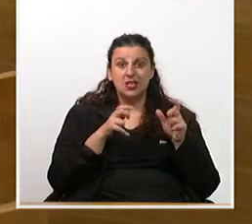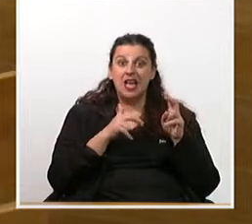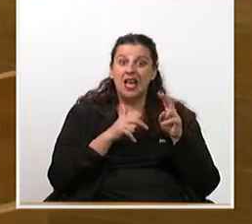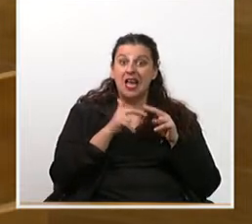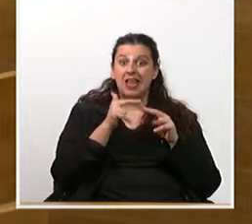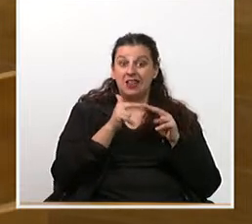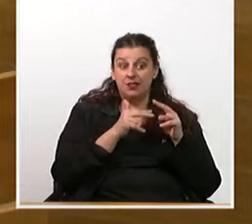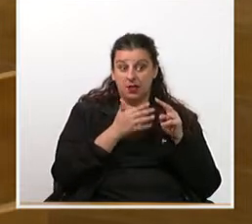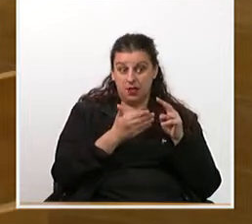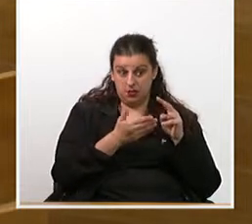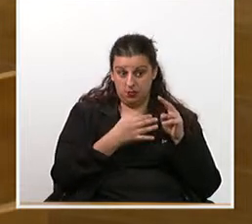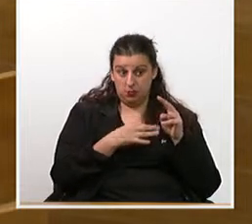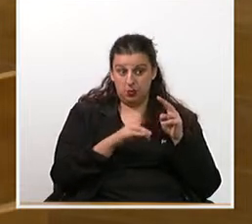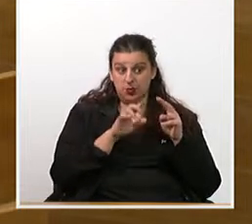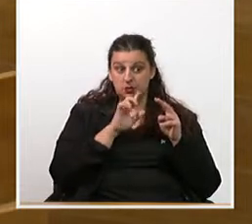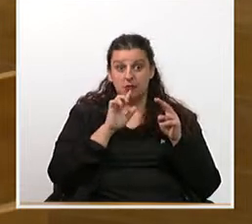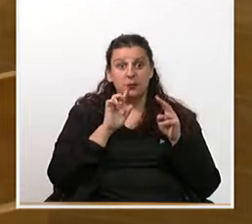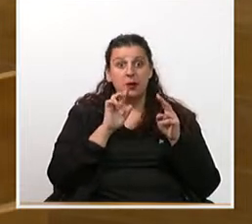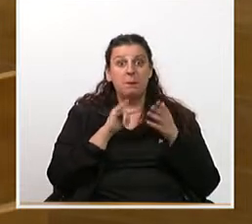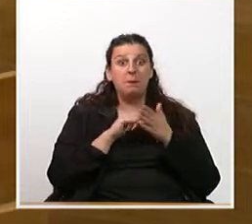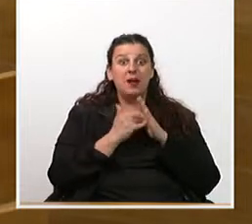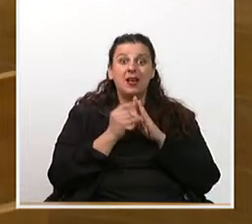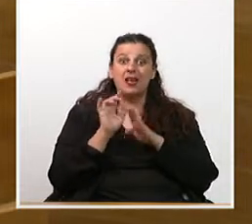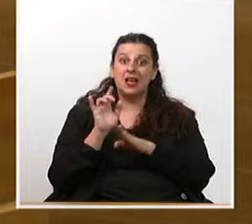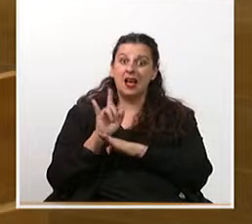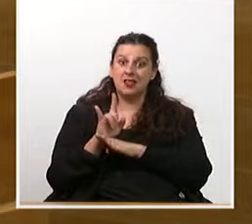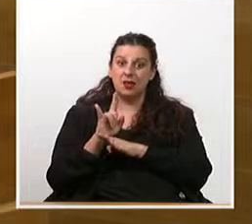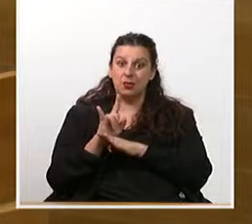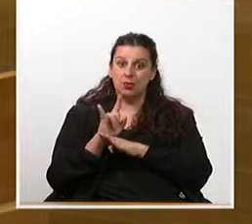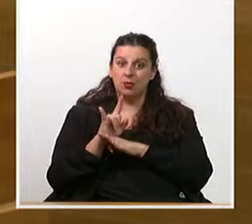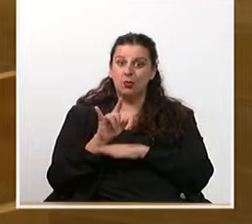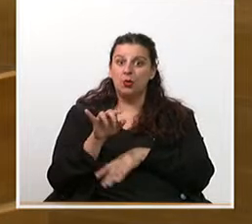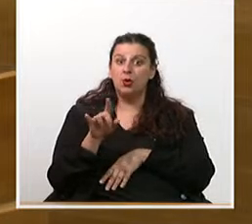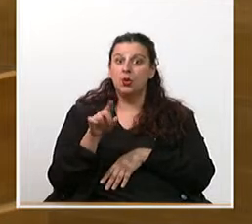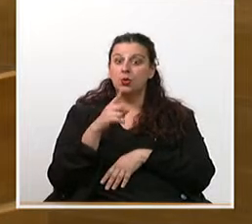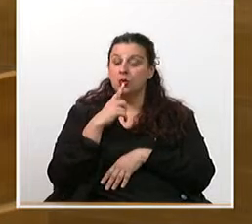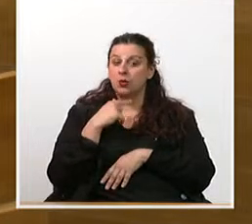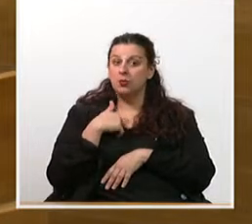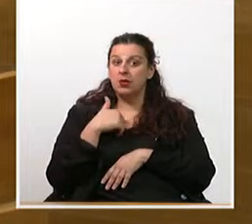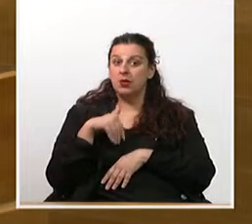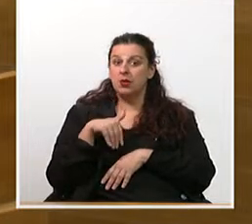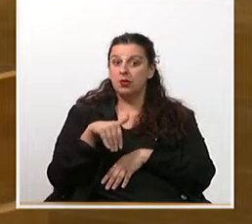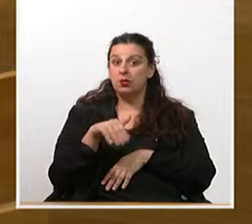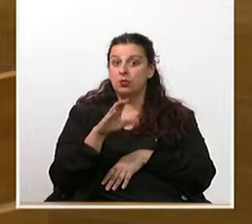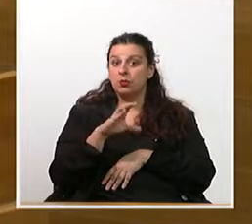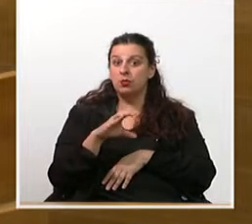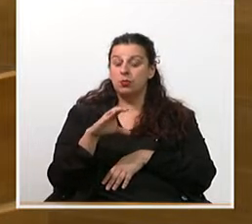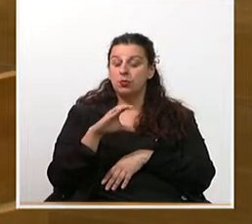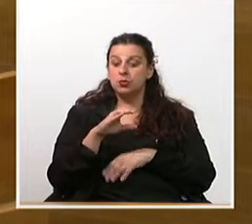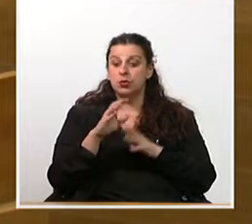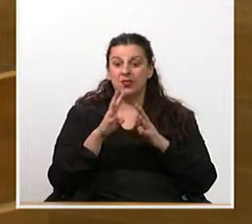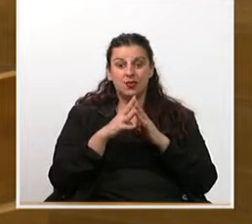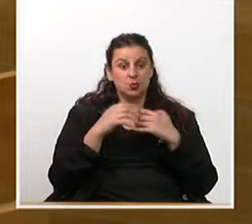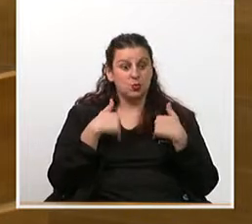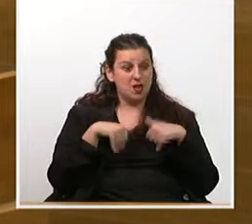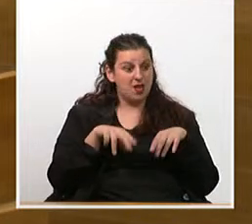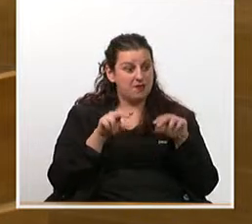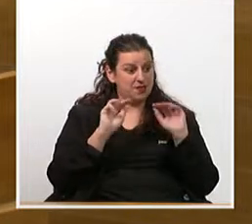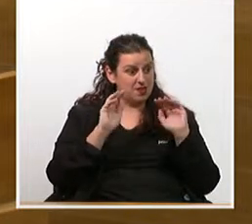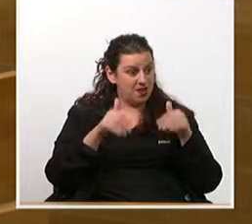podrí el eng van que el Per curs acabar infraestructures y